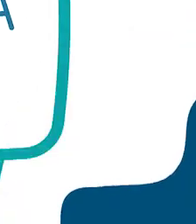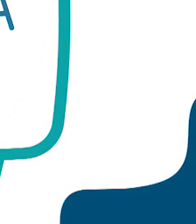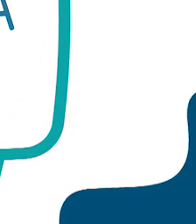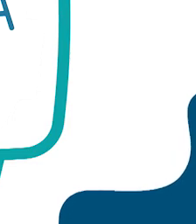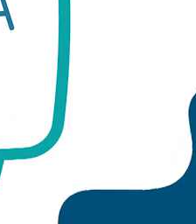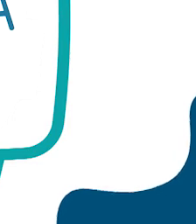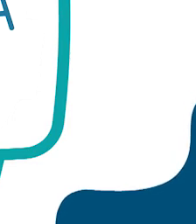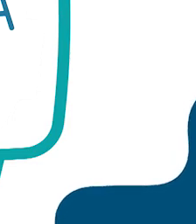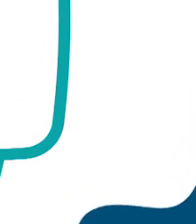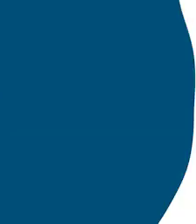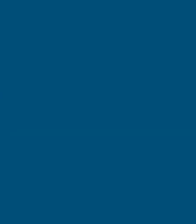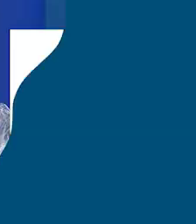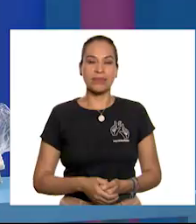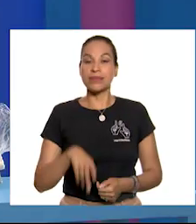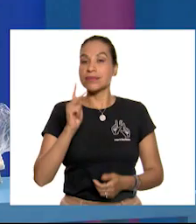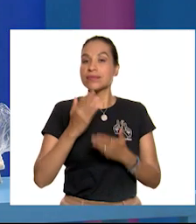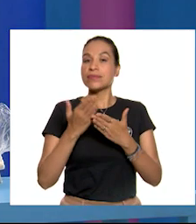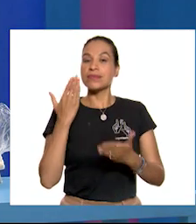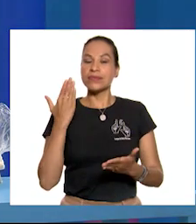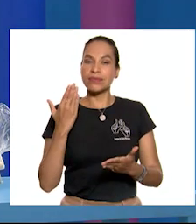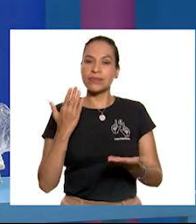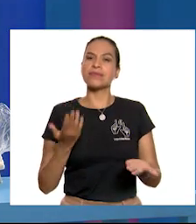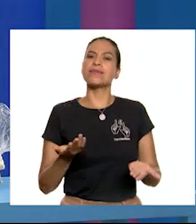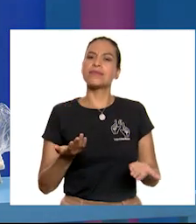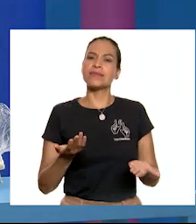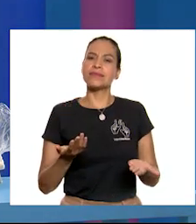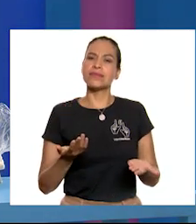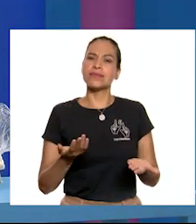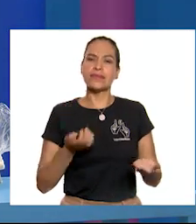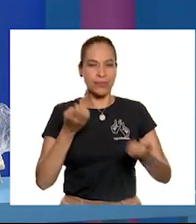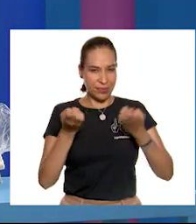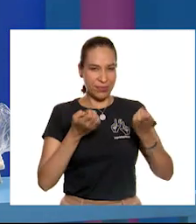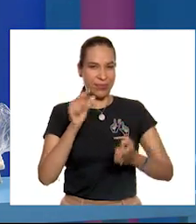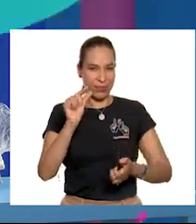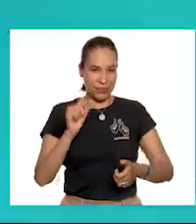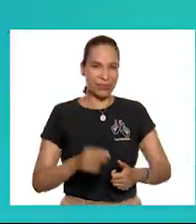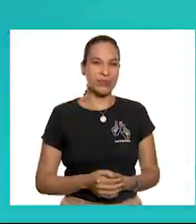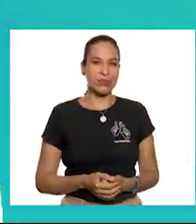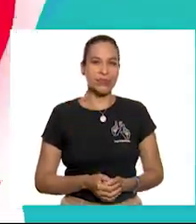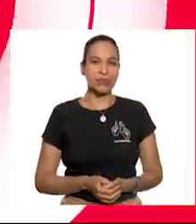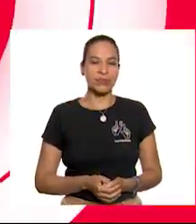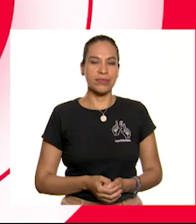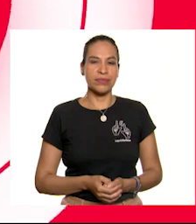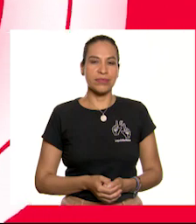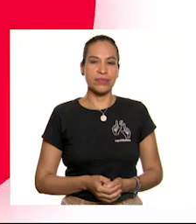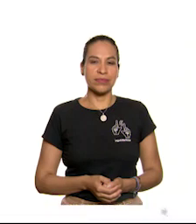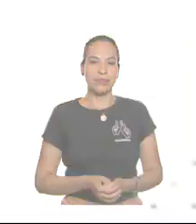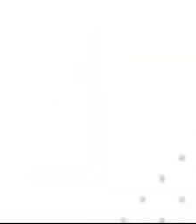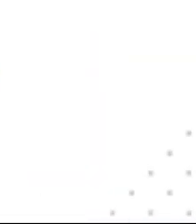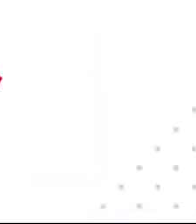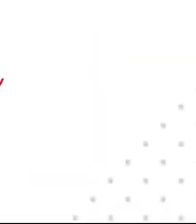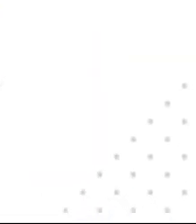geografía. Pero antes, a movernos un poco.